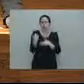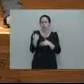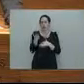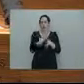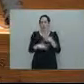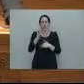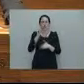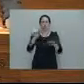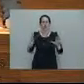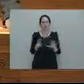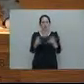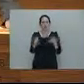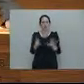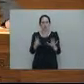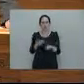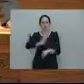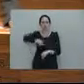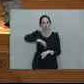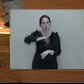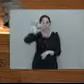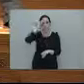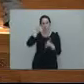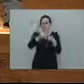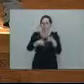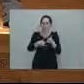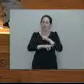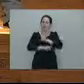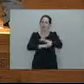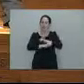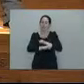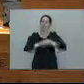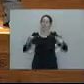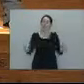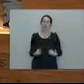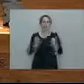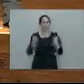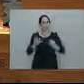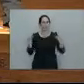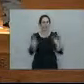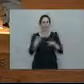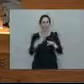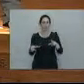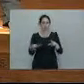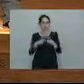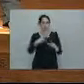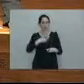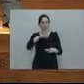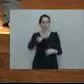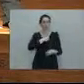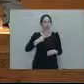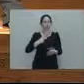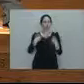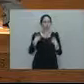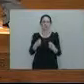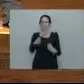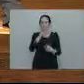marzo. Nos parece que hay que actuar en estas líneas estratégicas en el ámbito de la política social autonómica con el fin de prevenir